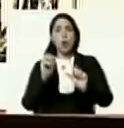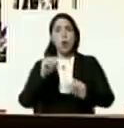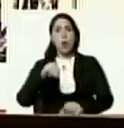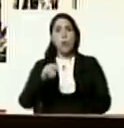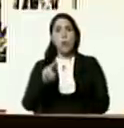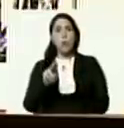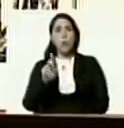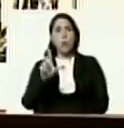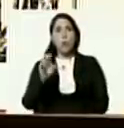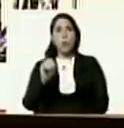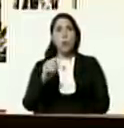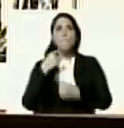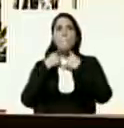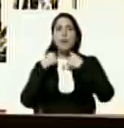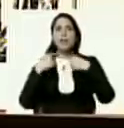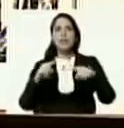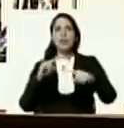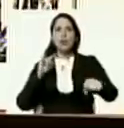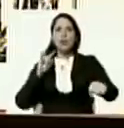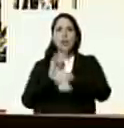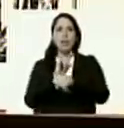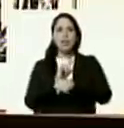que se había perdido por la traición